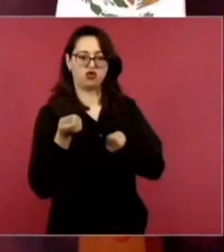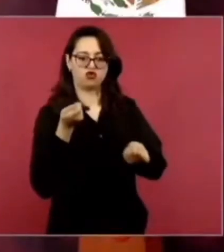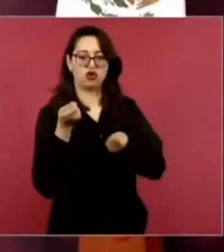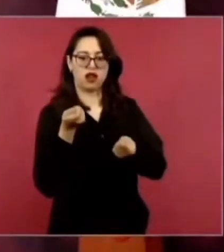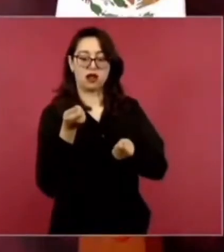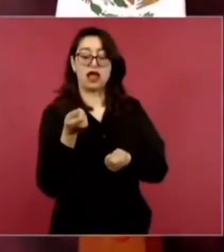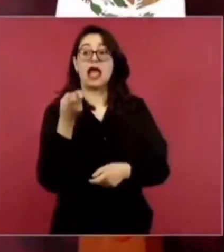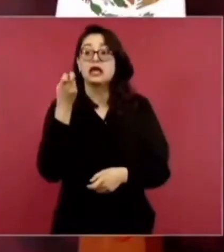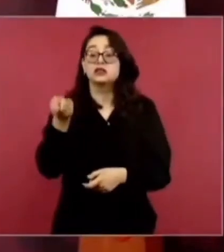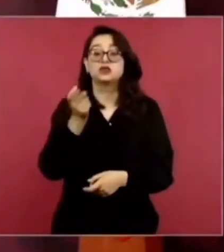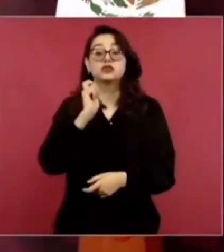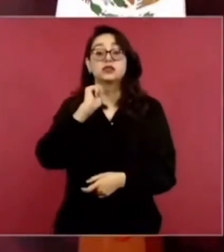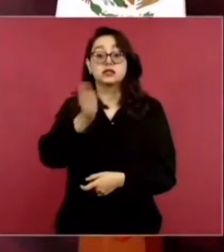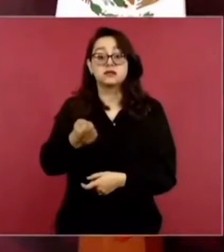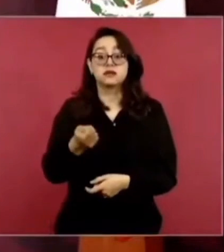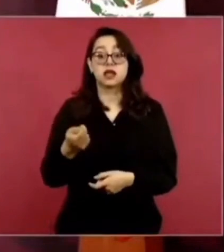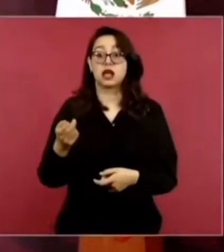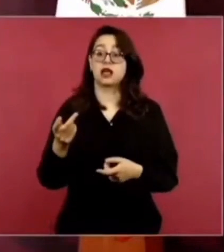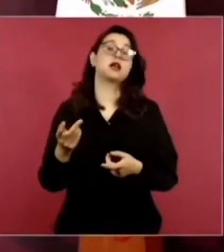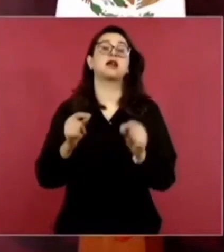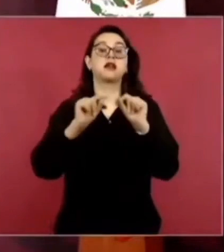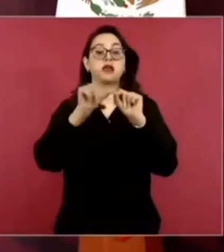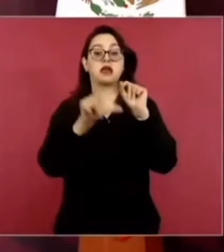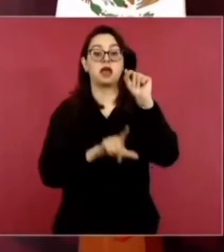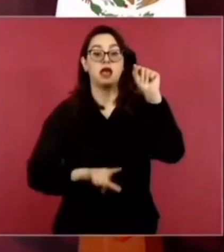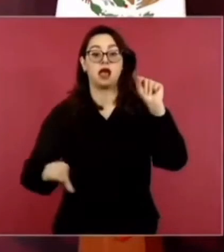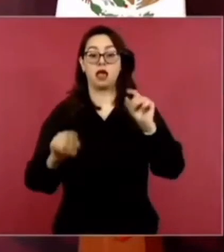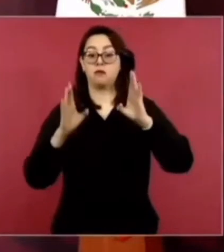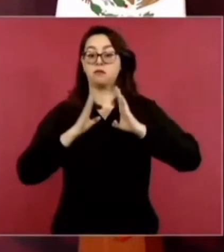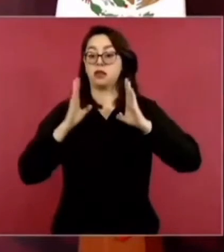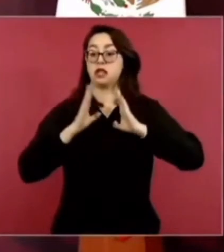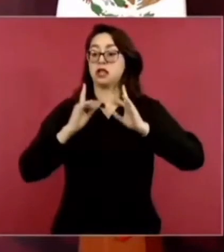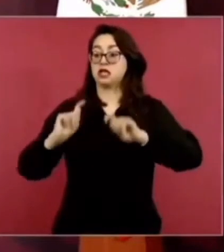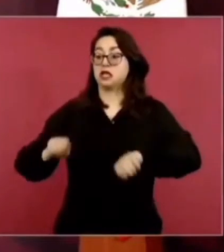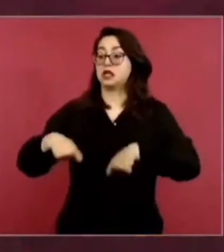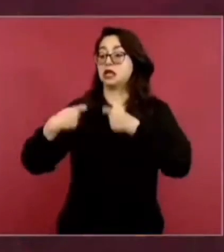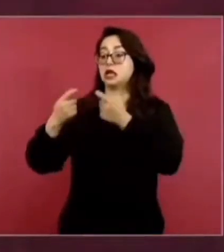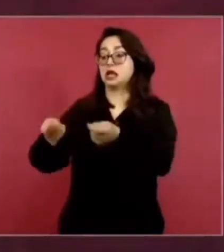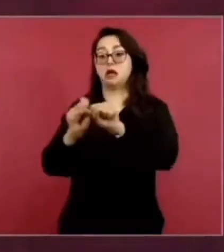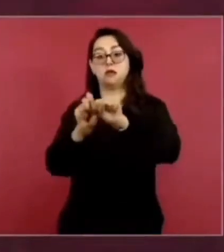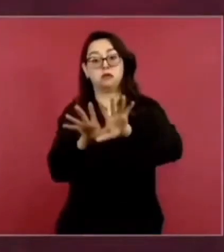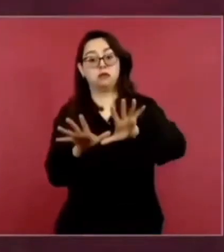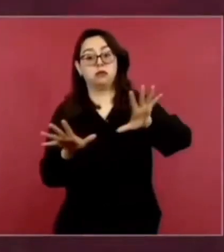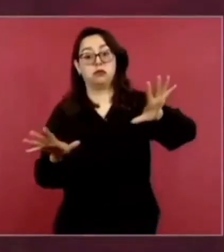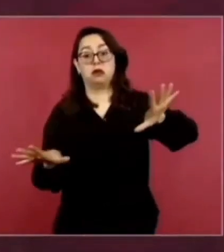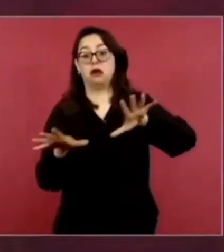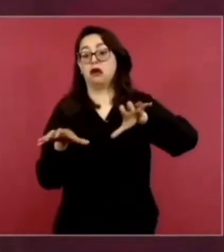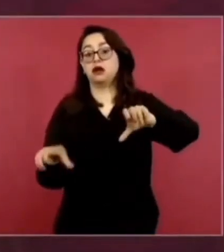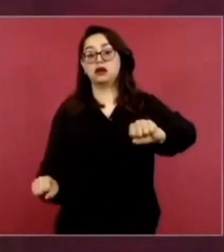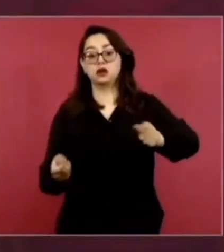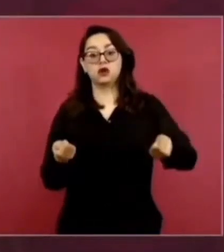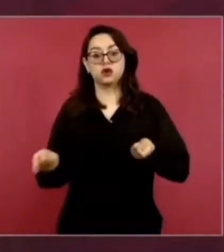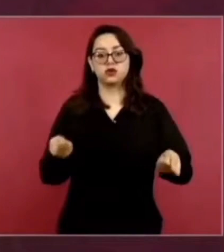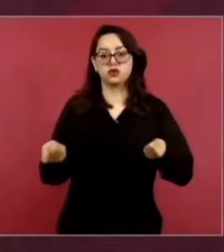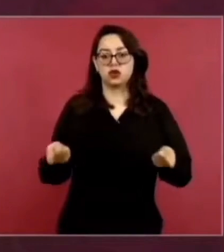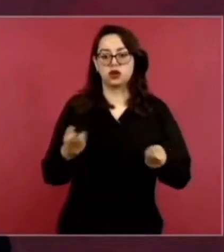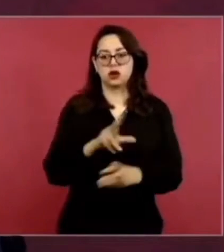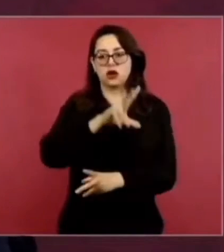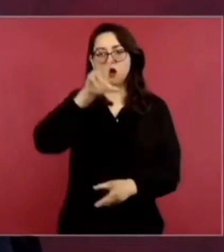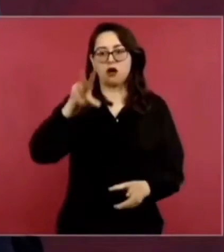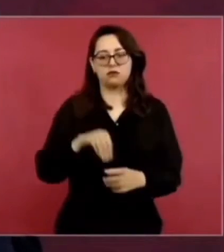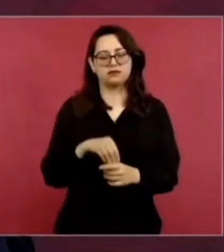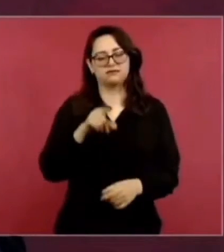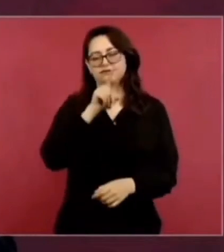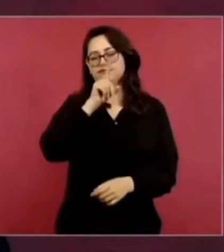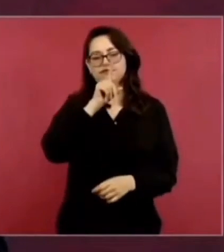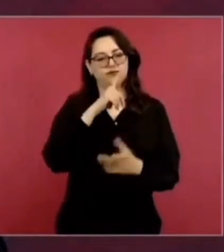También aquí hay que decir que desde hace algún tiempo ya en la academia militar, en